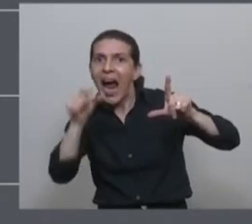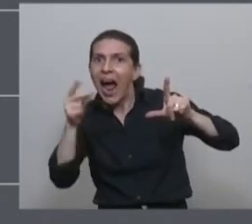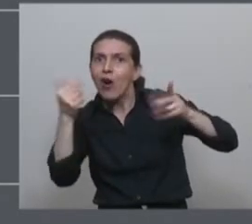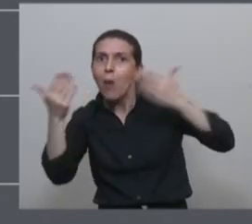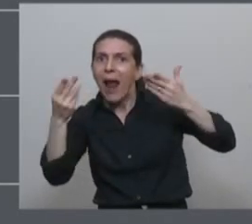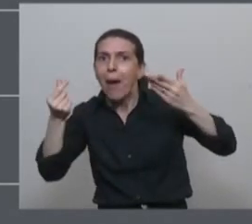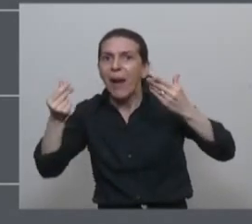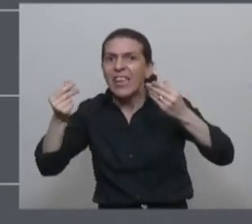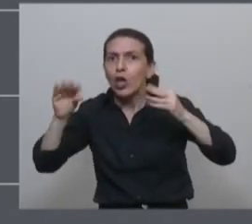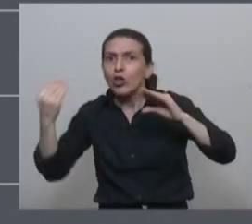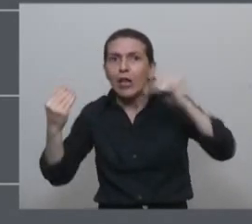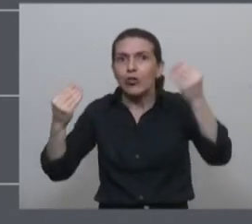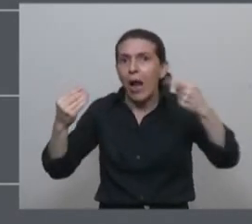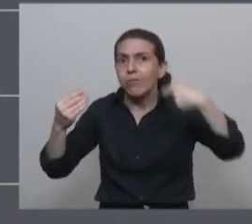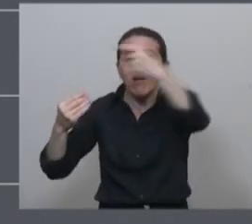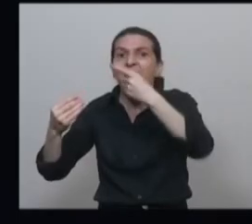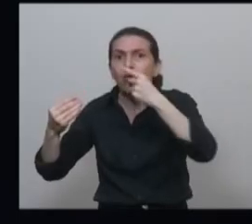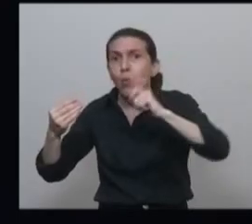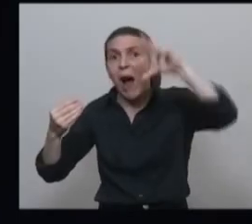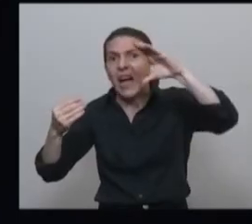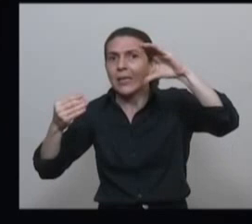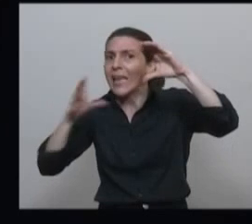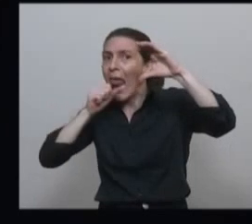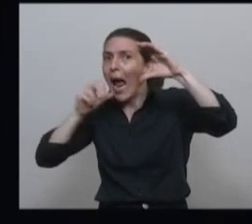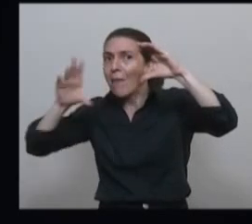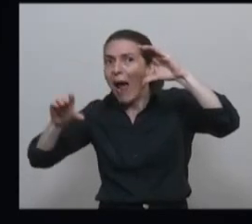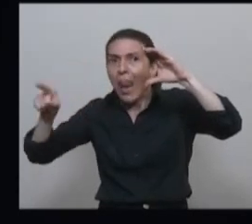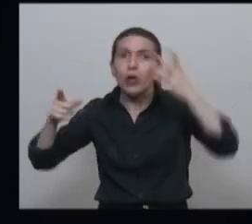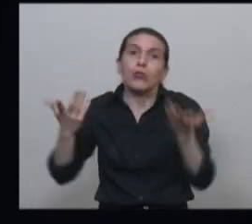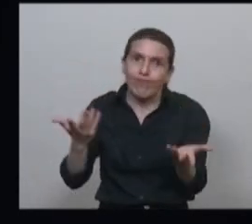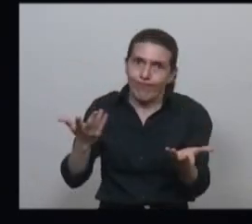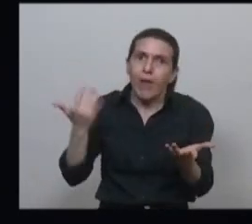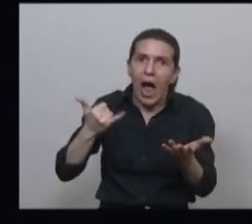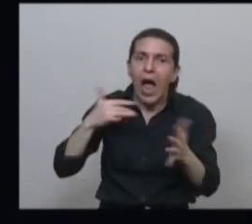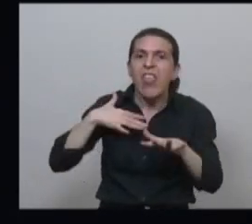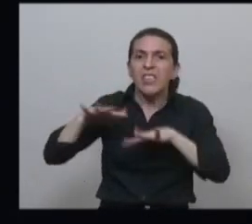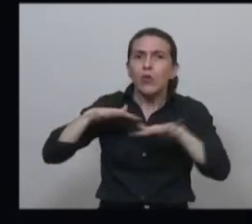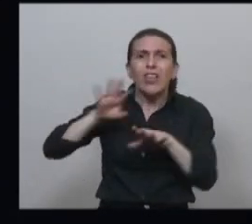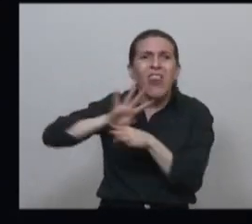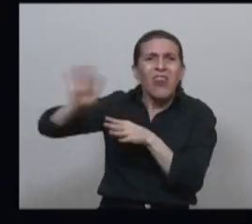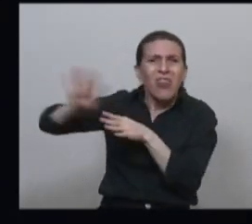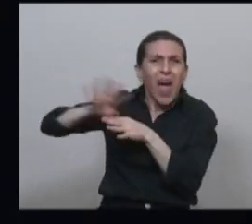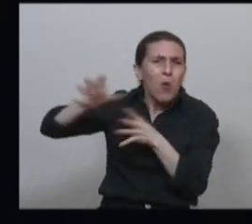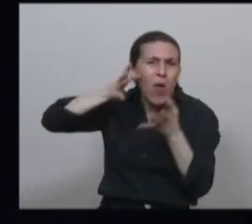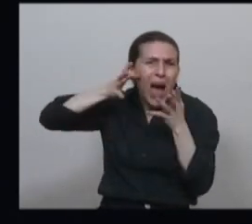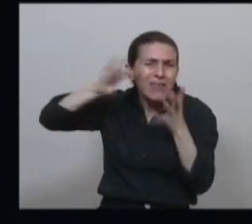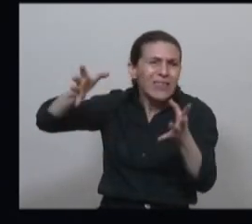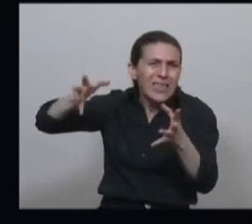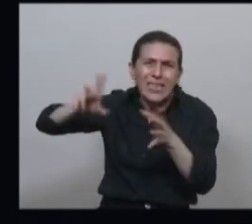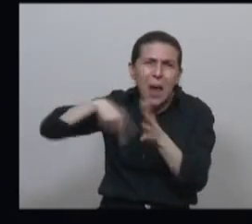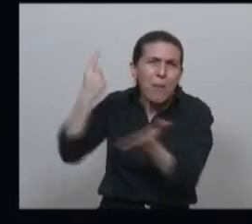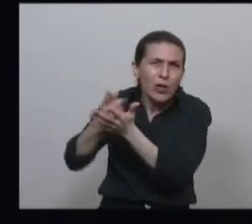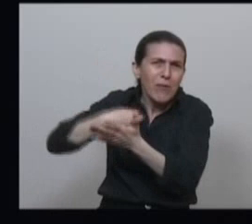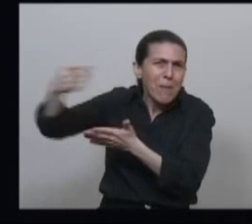un alivio que va a ayudar a Argentina. Esto significa pasar de una situación de deuda insostenible, la